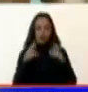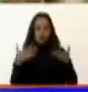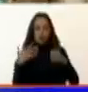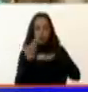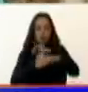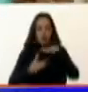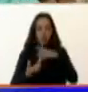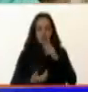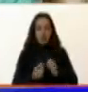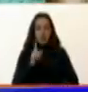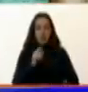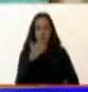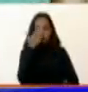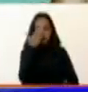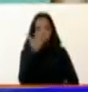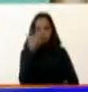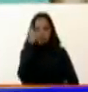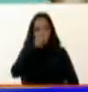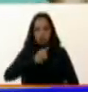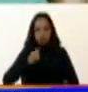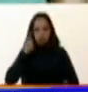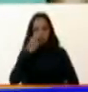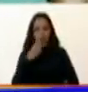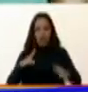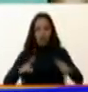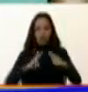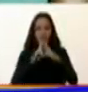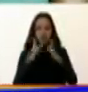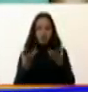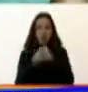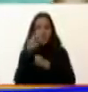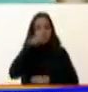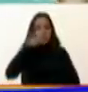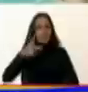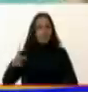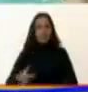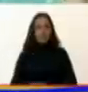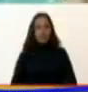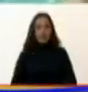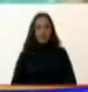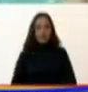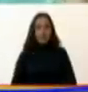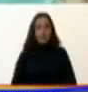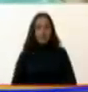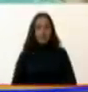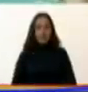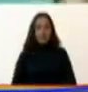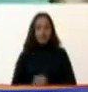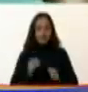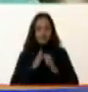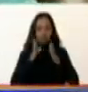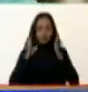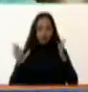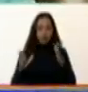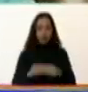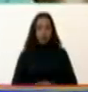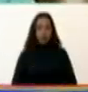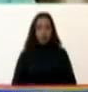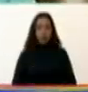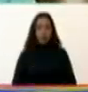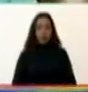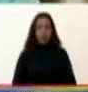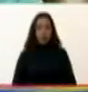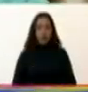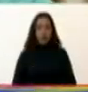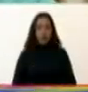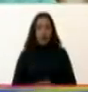y cara por cara al encuentro del pueblo, incrementarlo. Aprovecho que aquí están los líderes